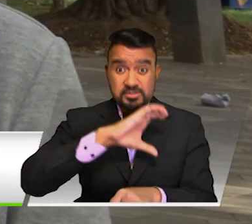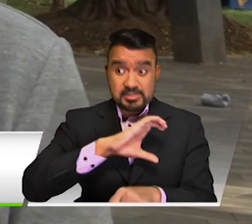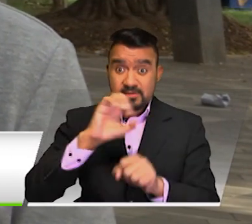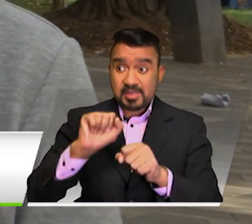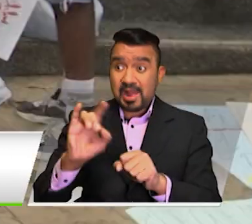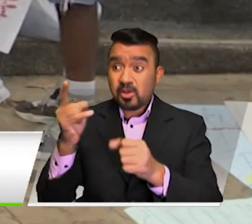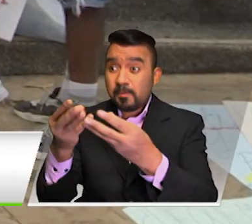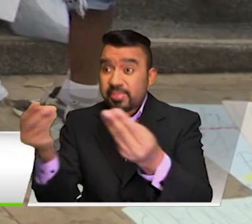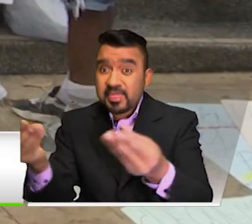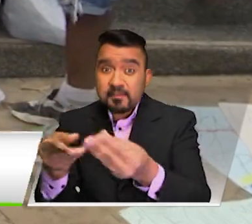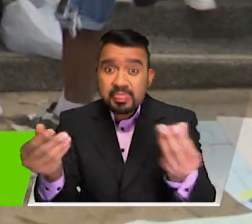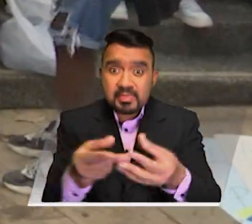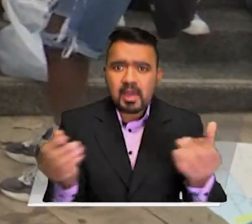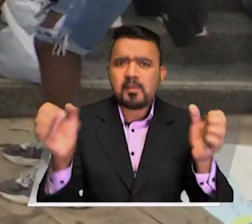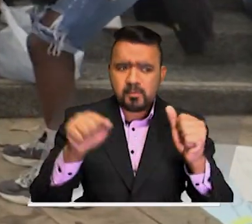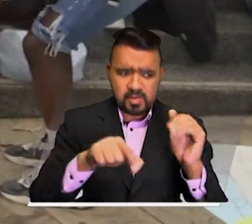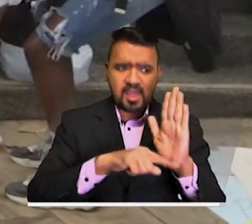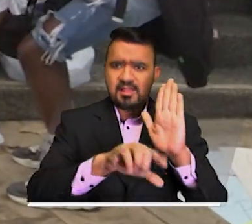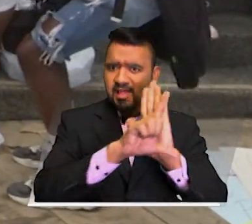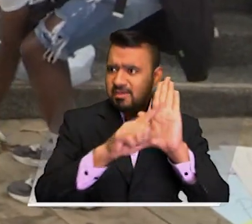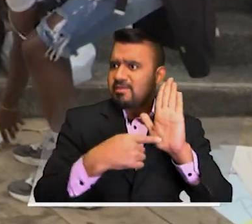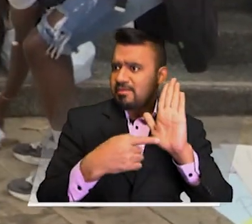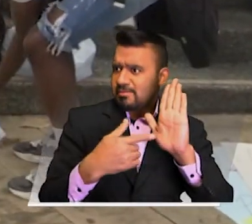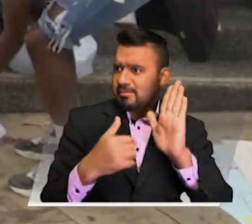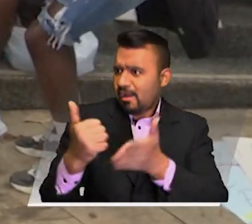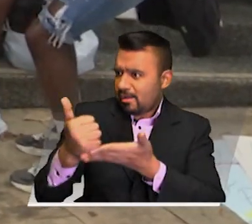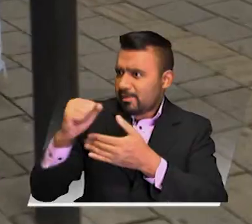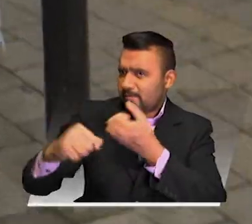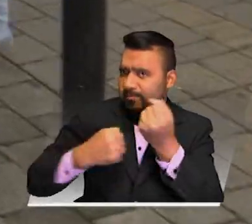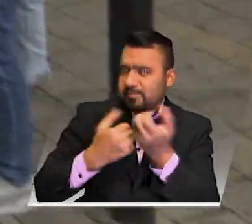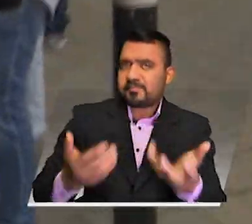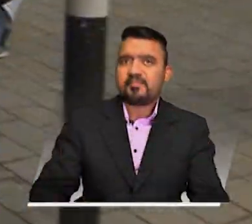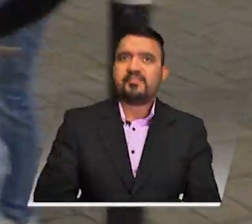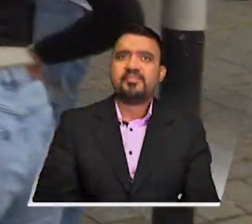personas desaparecidas. Los defensores han visitado estaciones de